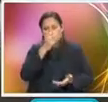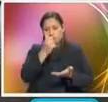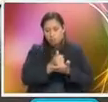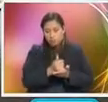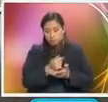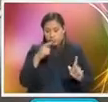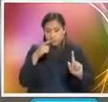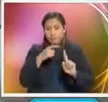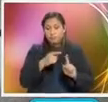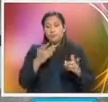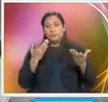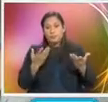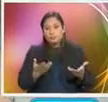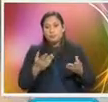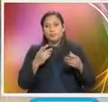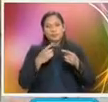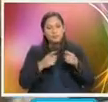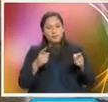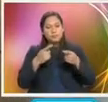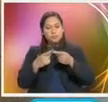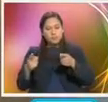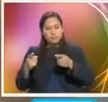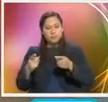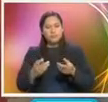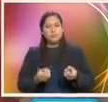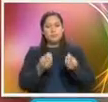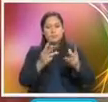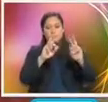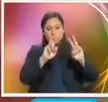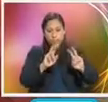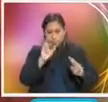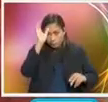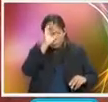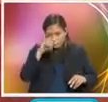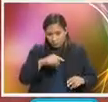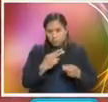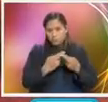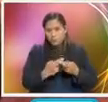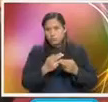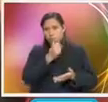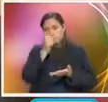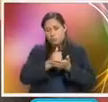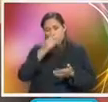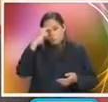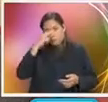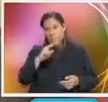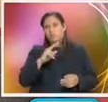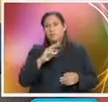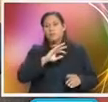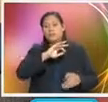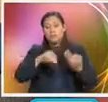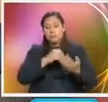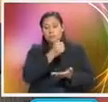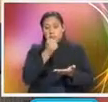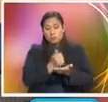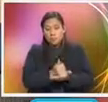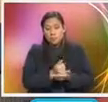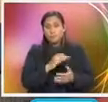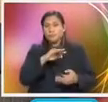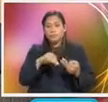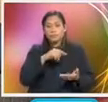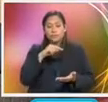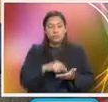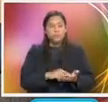el objetivo es diversificar la oferta cultural en la Ciudad de México. Es que por toda la ciudad, todos los